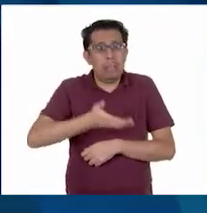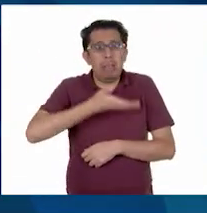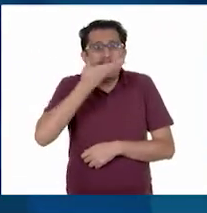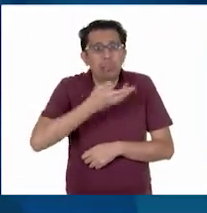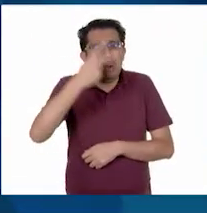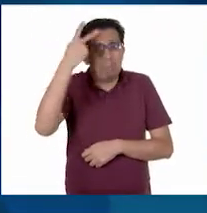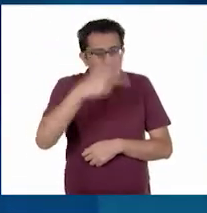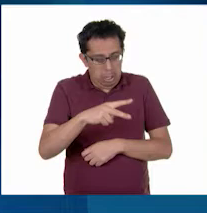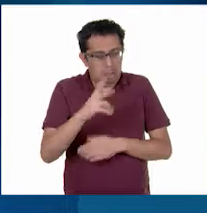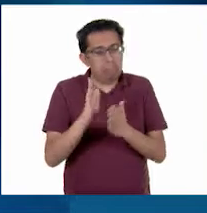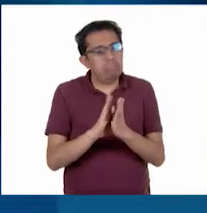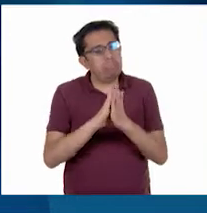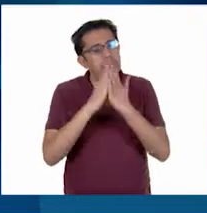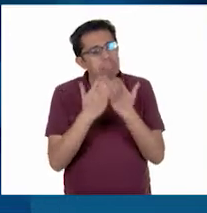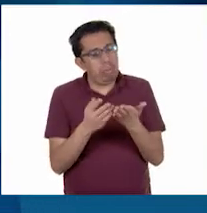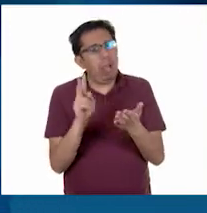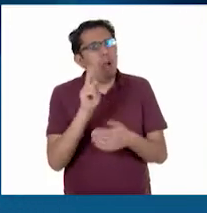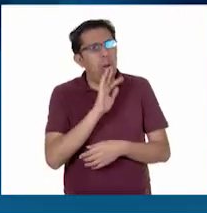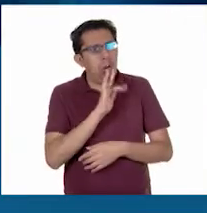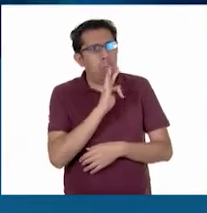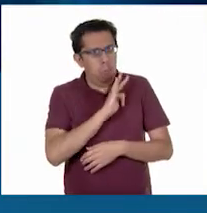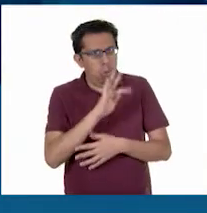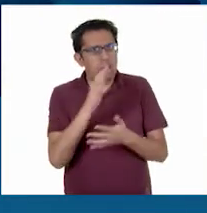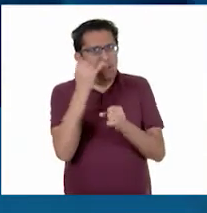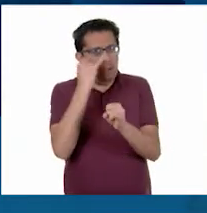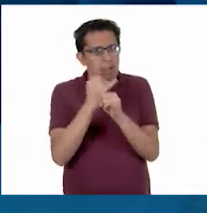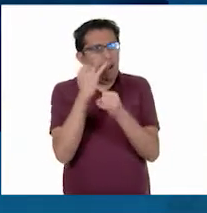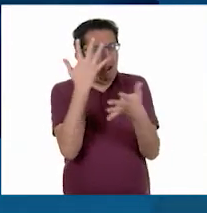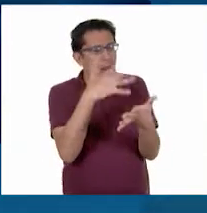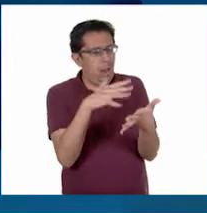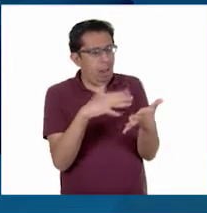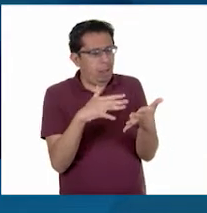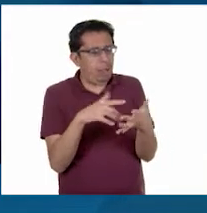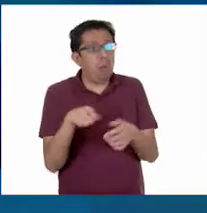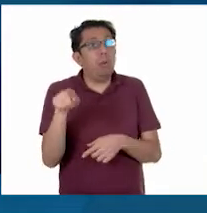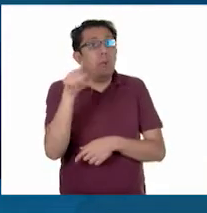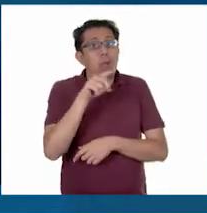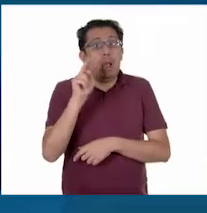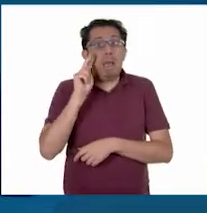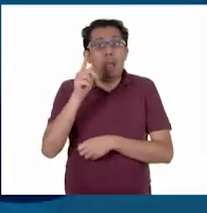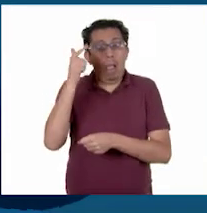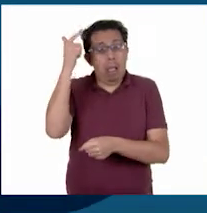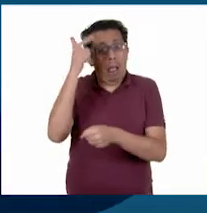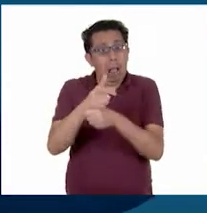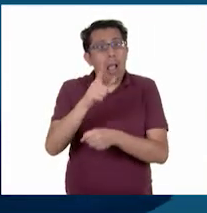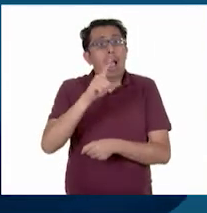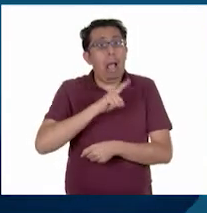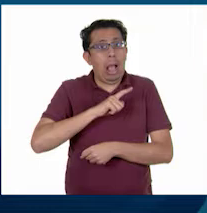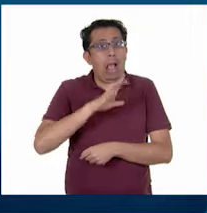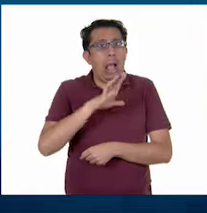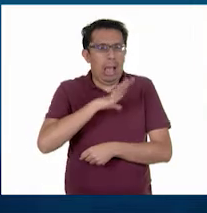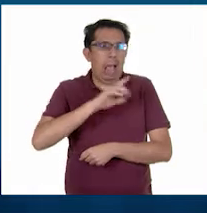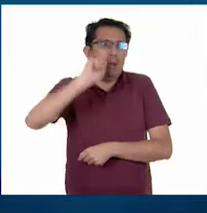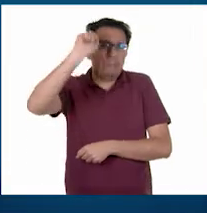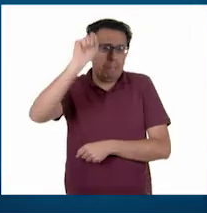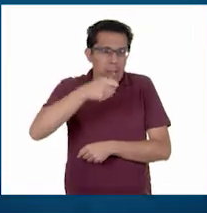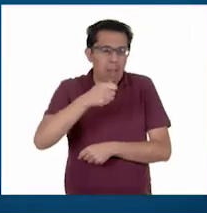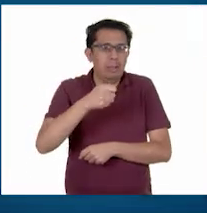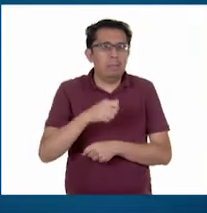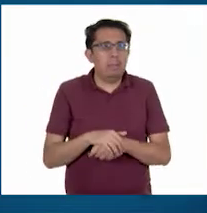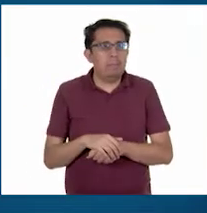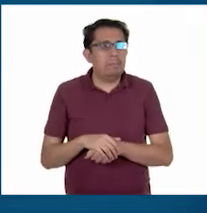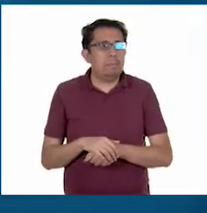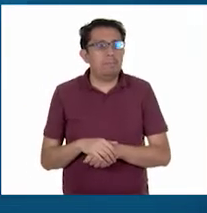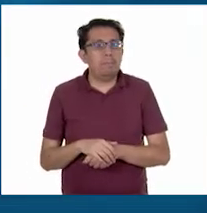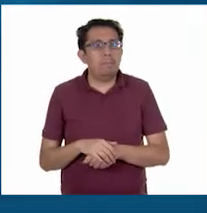a verlo, puede consultarse en línea, exactamente. Y ahí lo vamos a ver que sí lo encontramos con acento, precisamente. Ahora, Larisa,